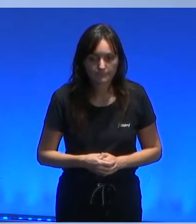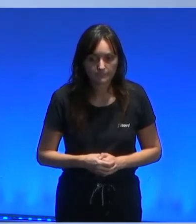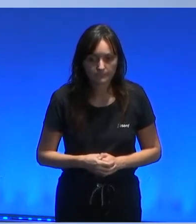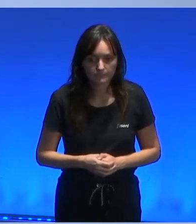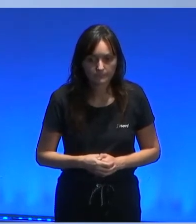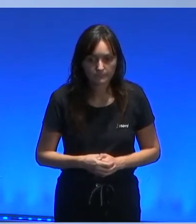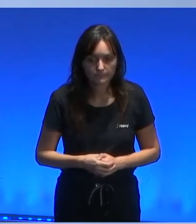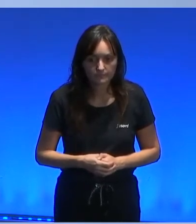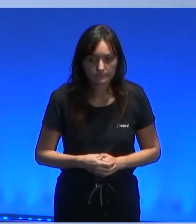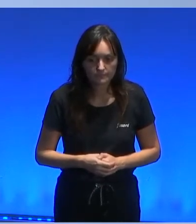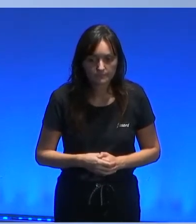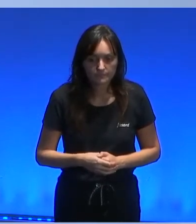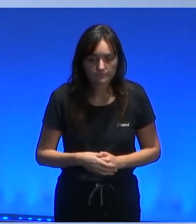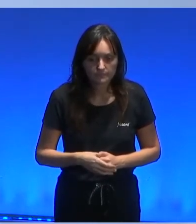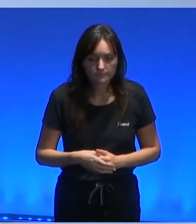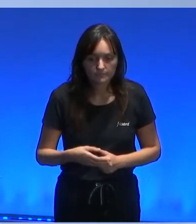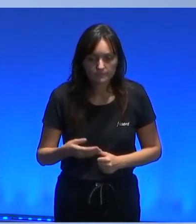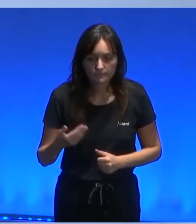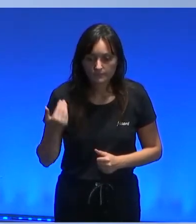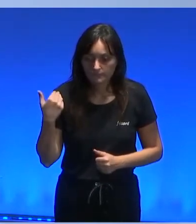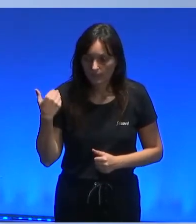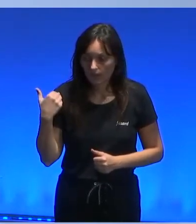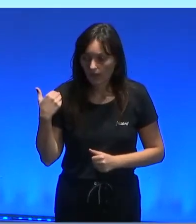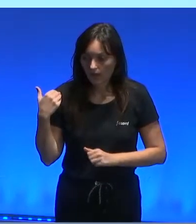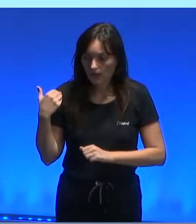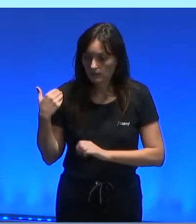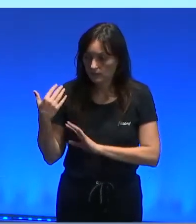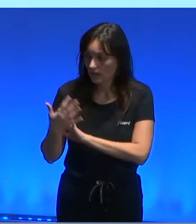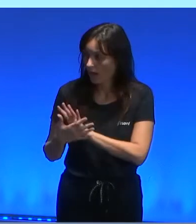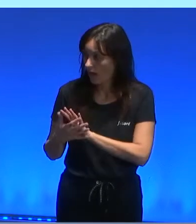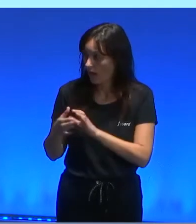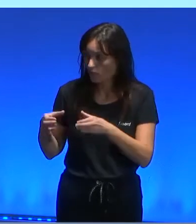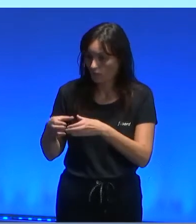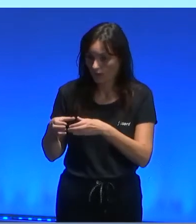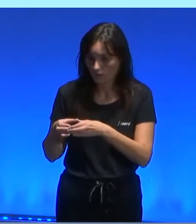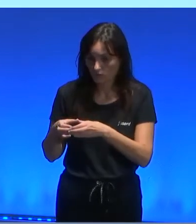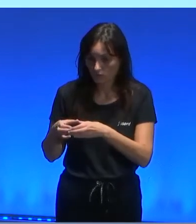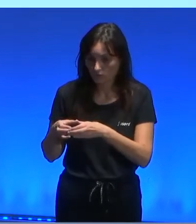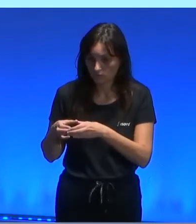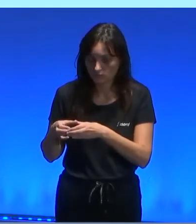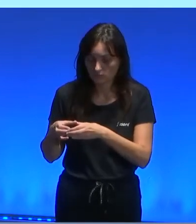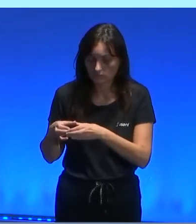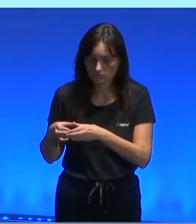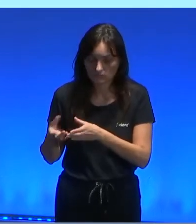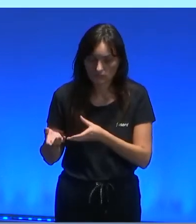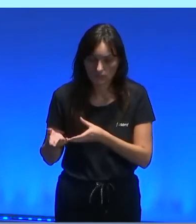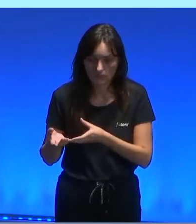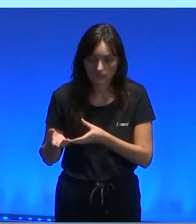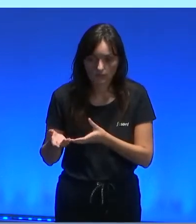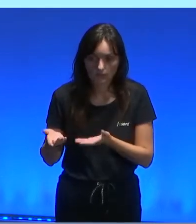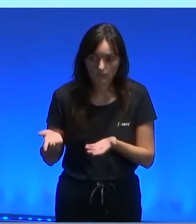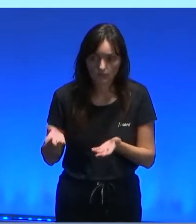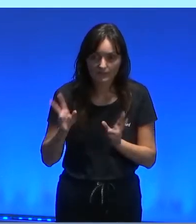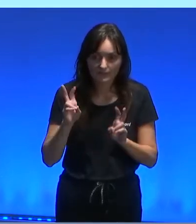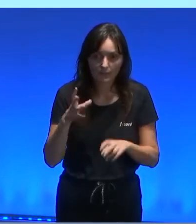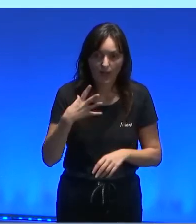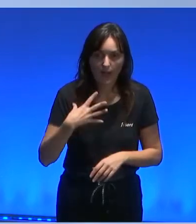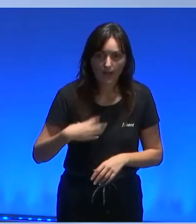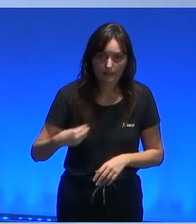Lo hablábamos antes con el equipo de Rosa. Por ejemplo, el